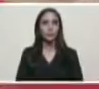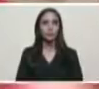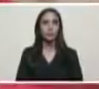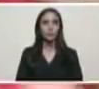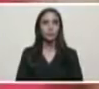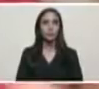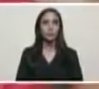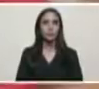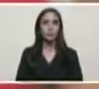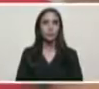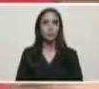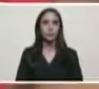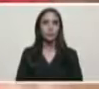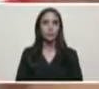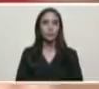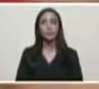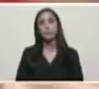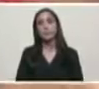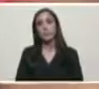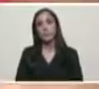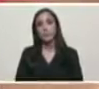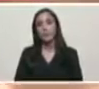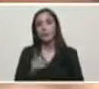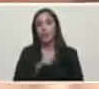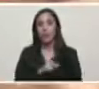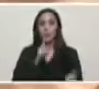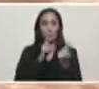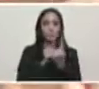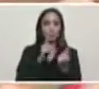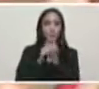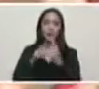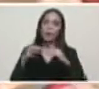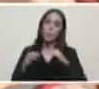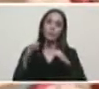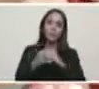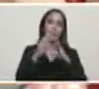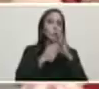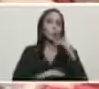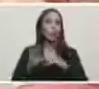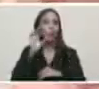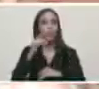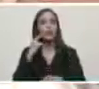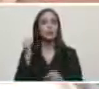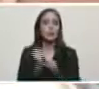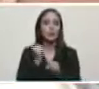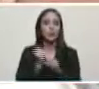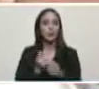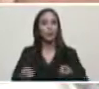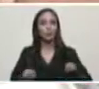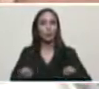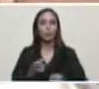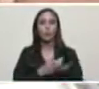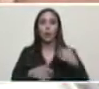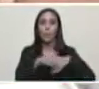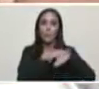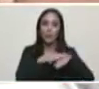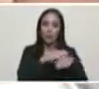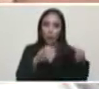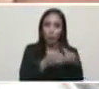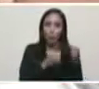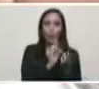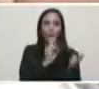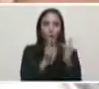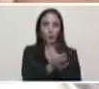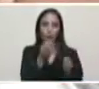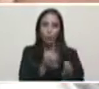Venezuela en atención a los municipios priorizados a nivel nacional mediante el trabajo articulado entre el Ministerio popular para relaciones